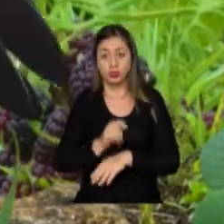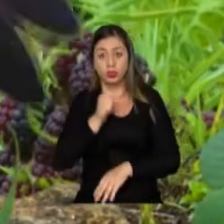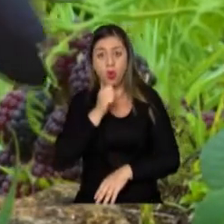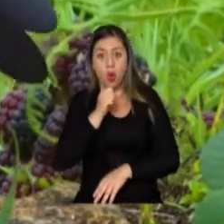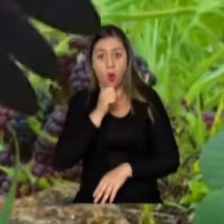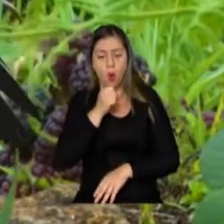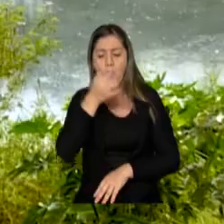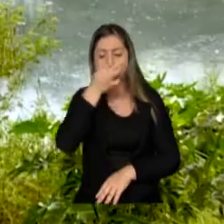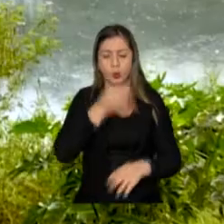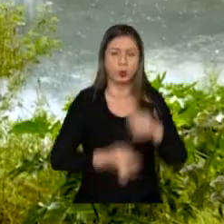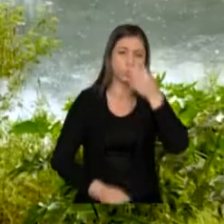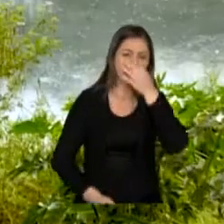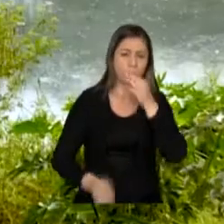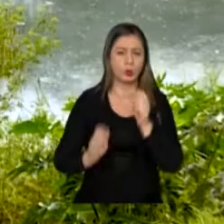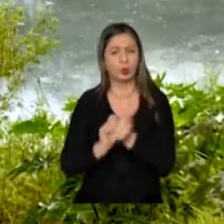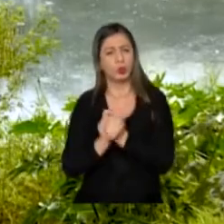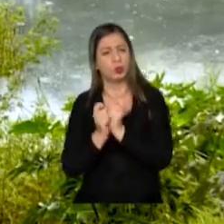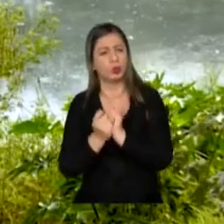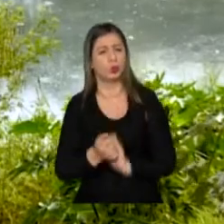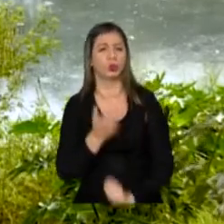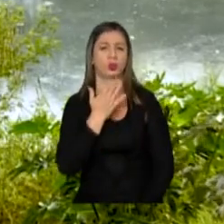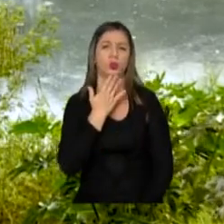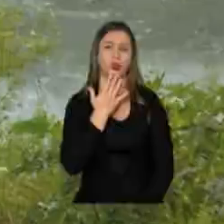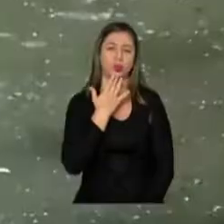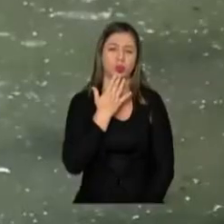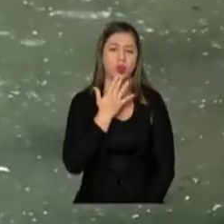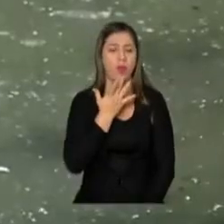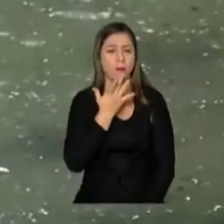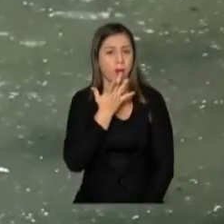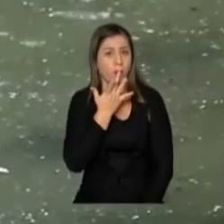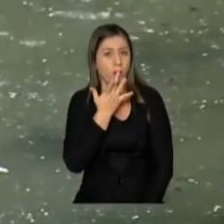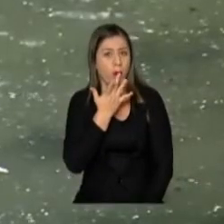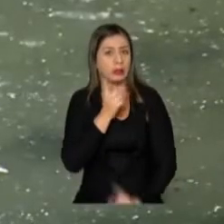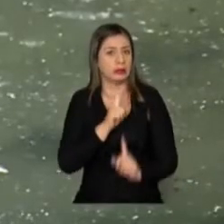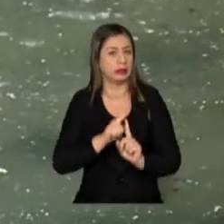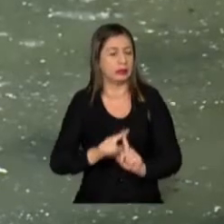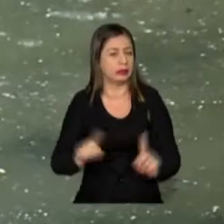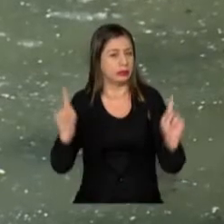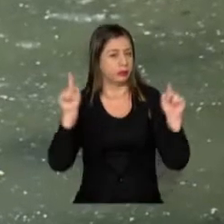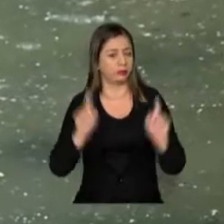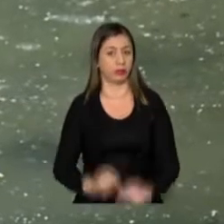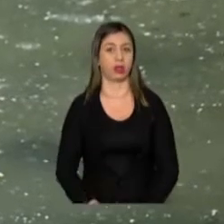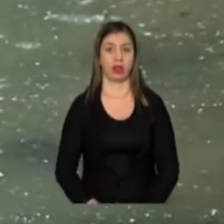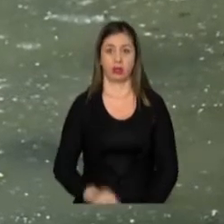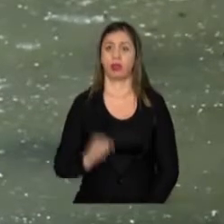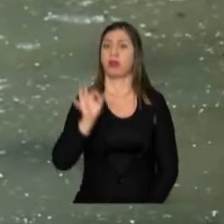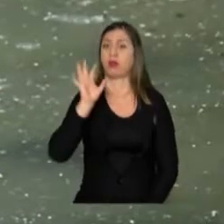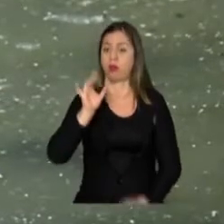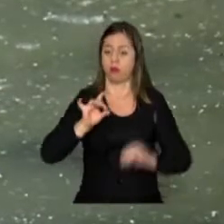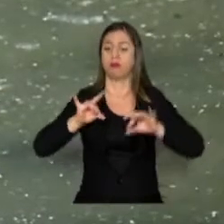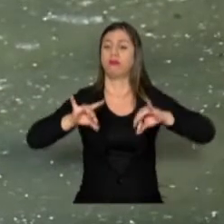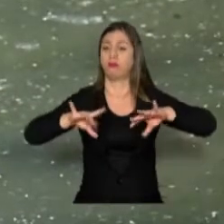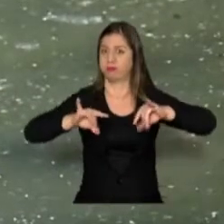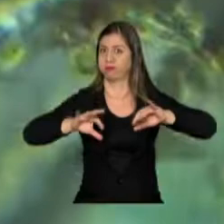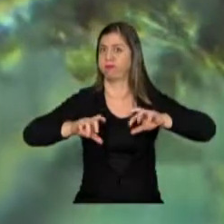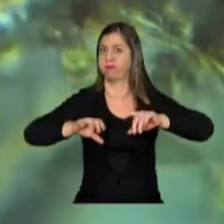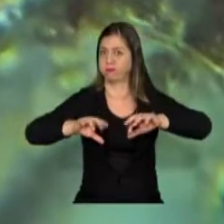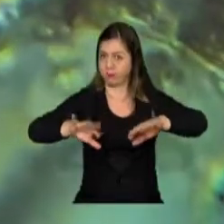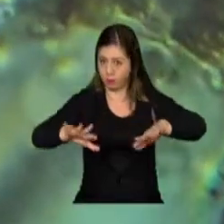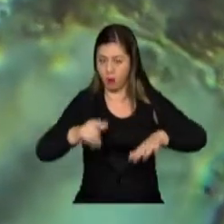se contamina, cambia de color, de sabor e incluso pueden tener virus y